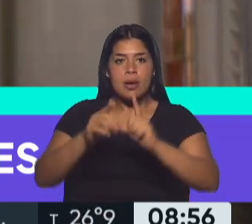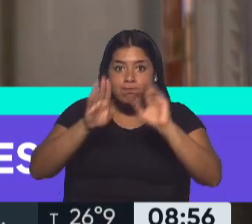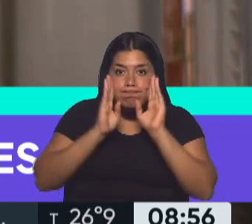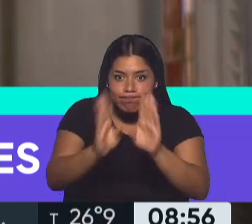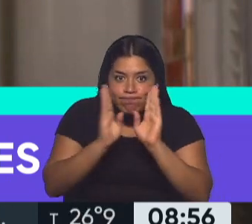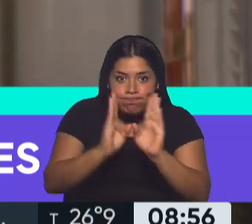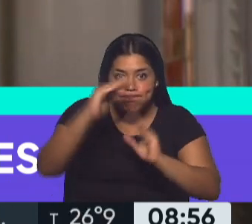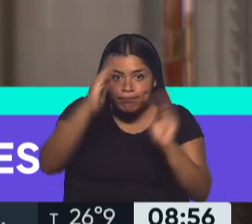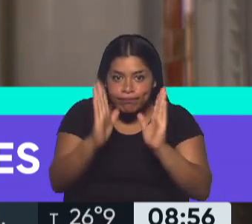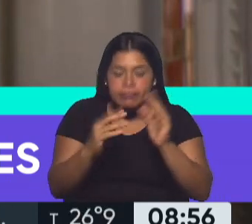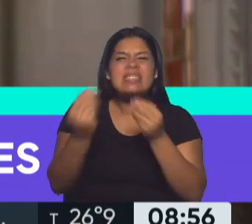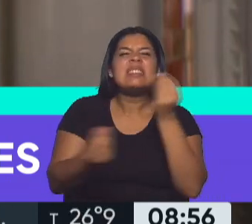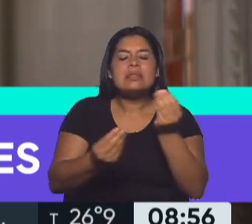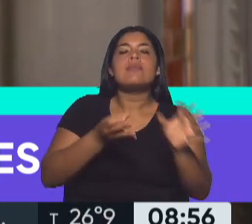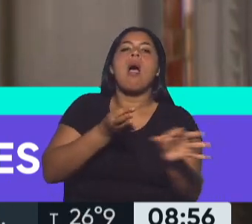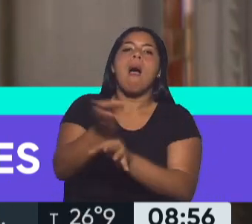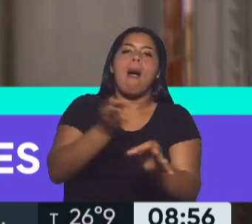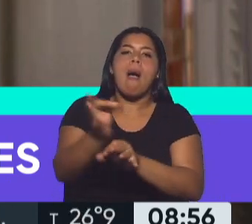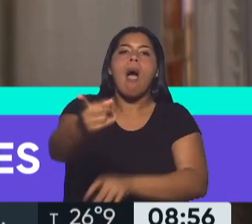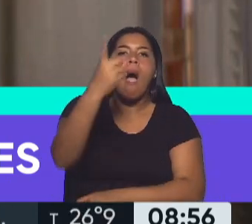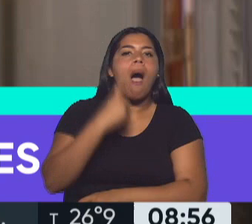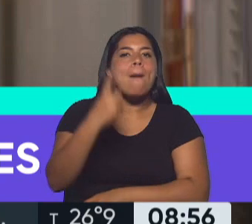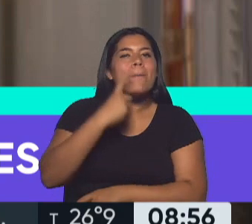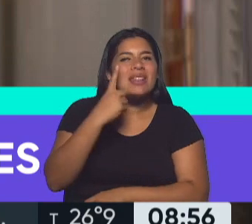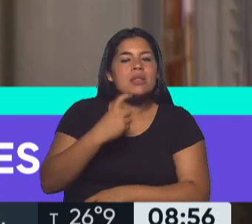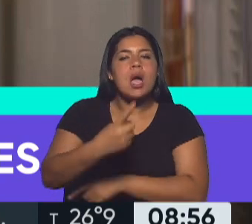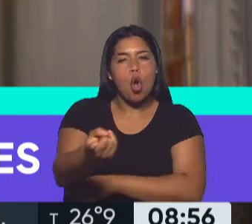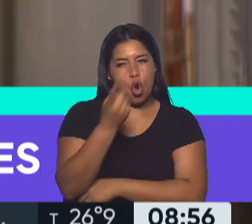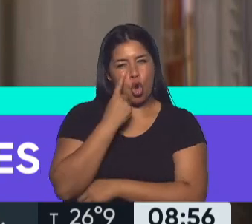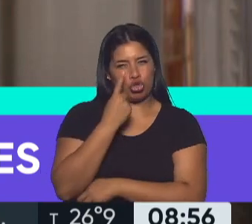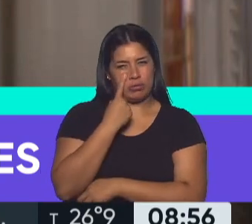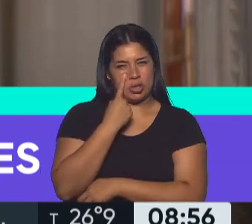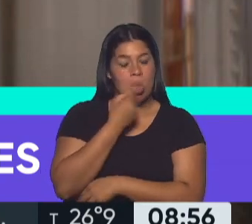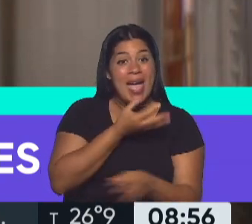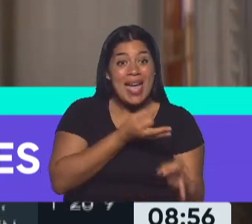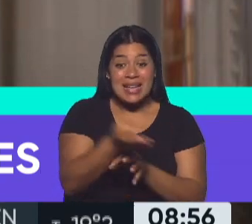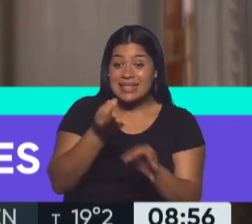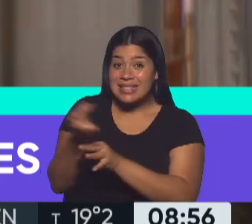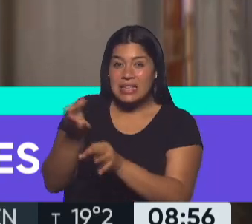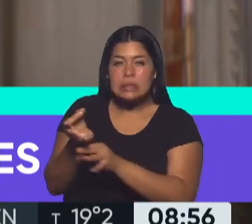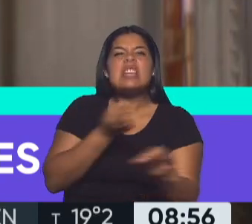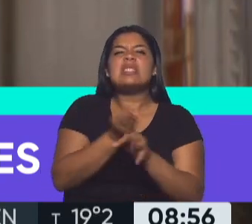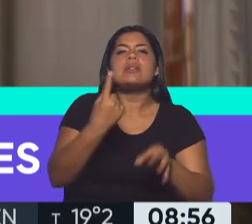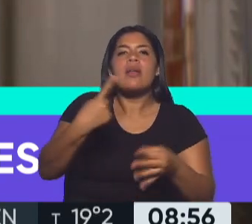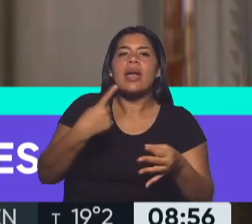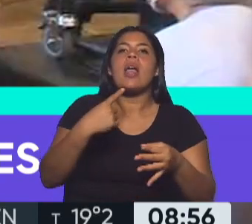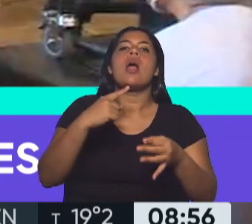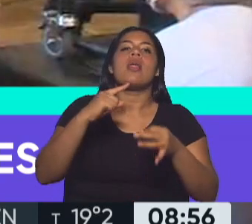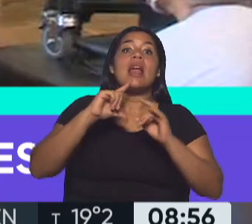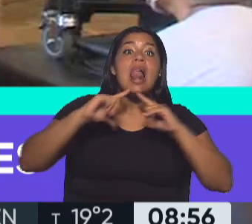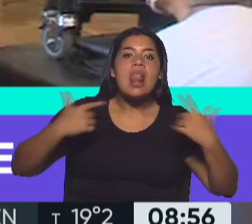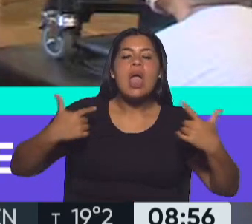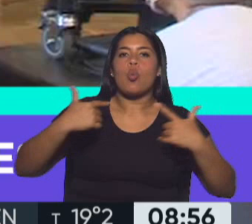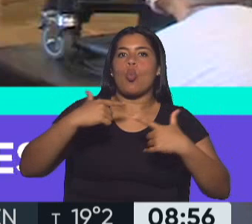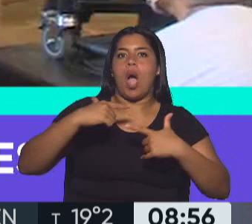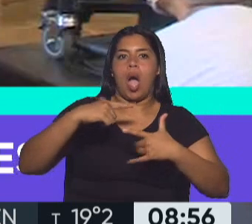el aprendizaje, el conocimiento, el aprendizaje, la enseñanza de la lengua, la enseñanza de la